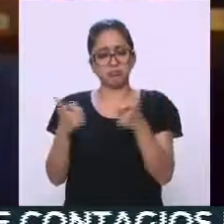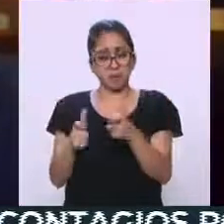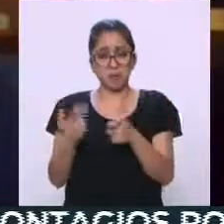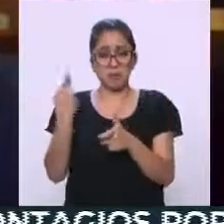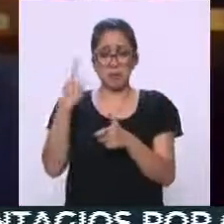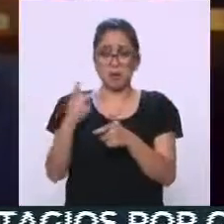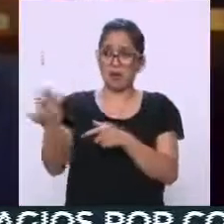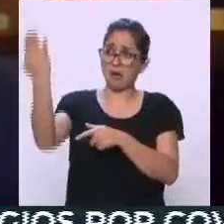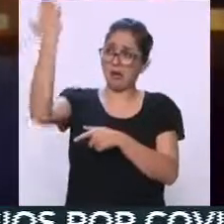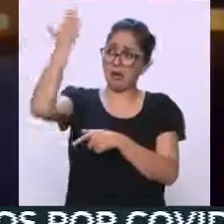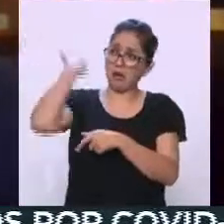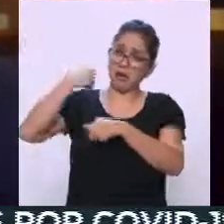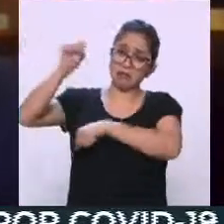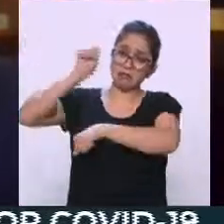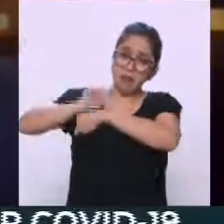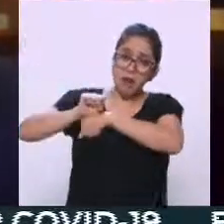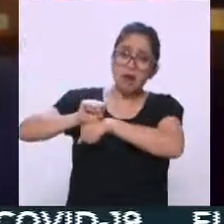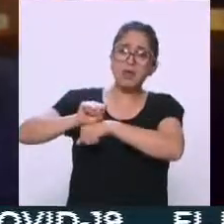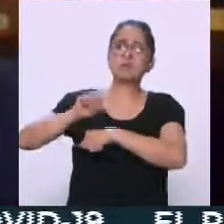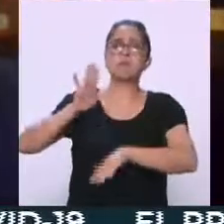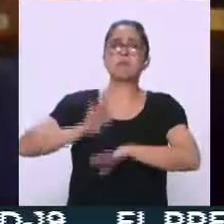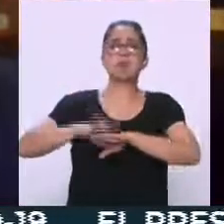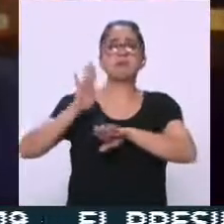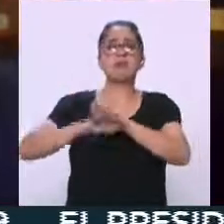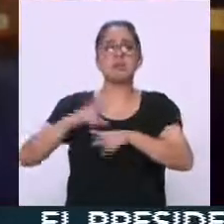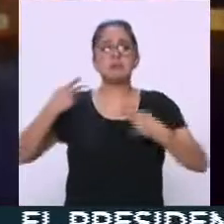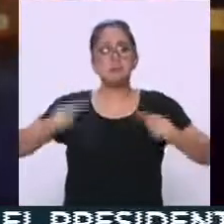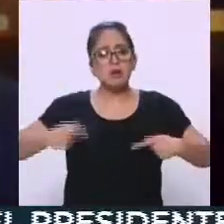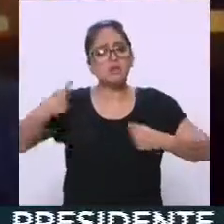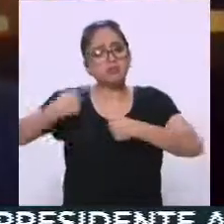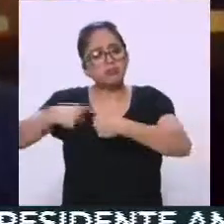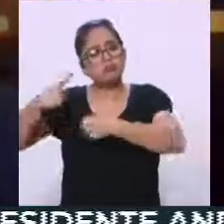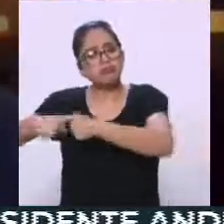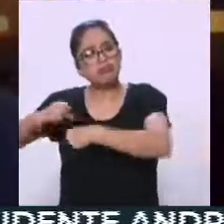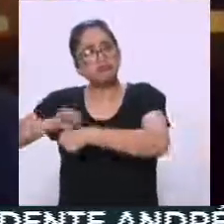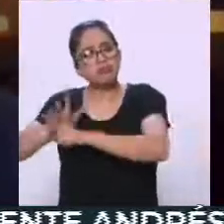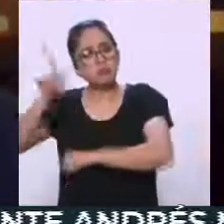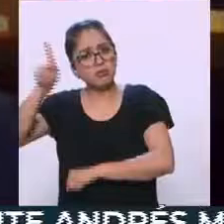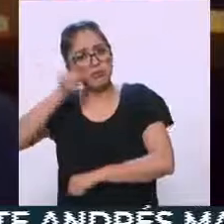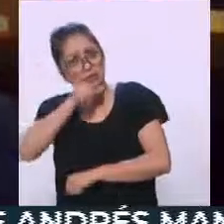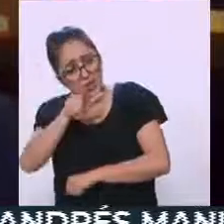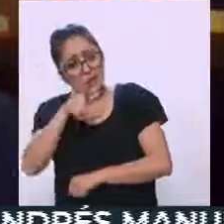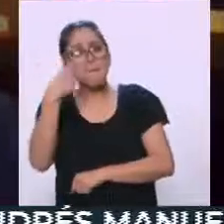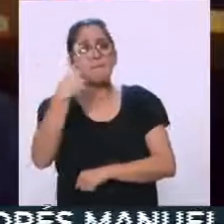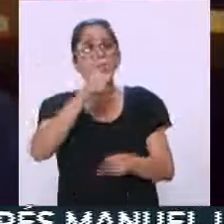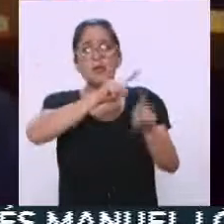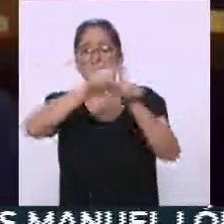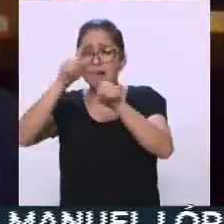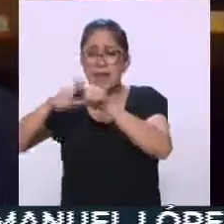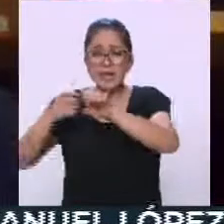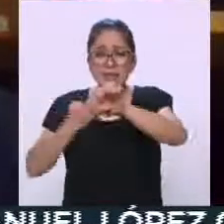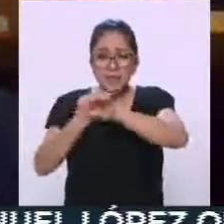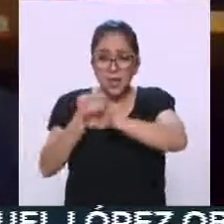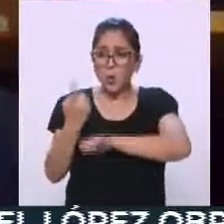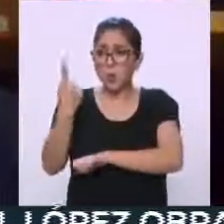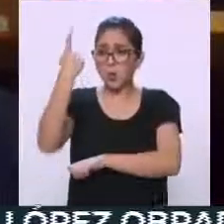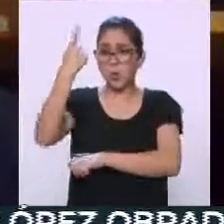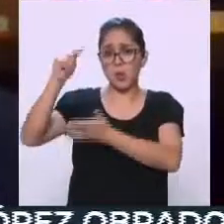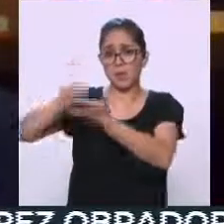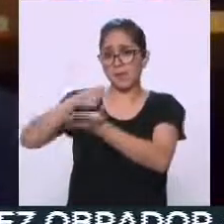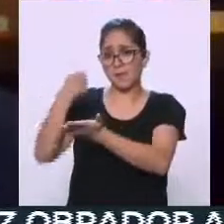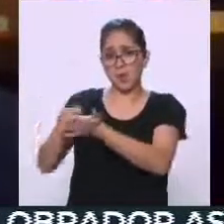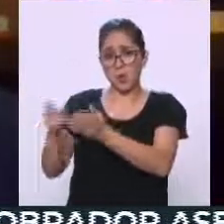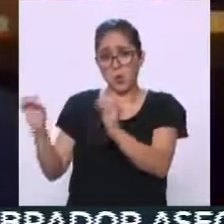previas ha sido una tendencia creciente. De hecho, todas las entidades que firmaron, salvo Tamaulipas, han tenido una